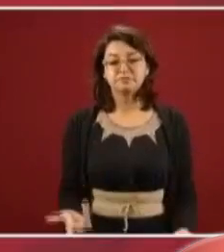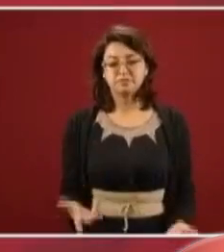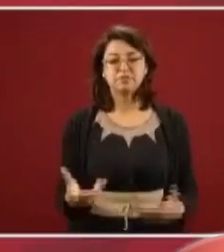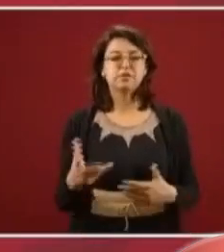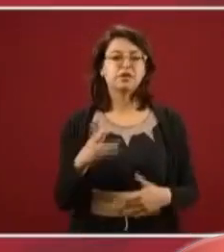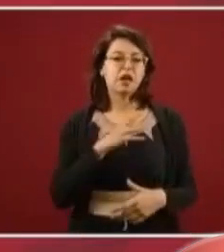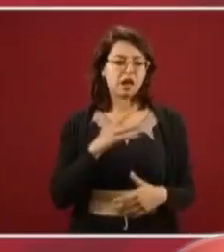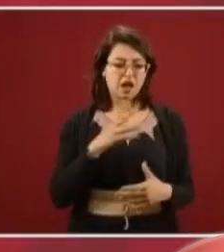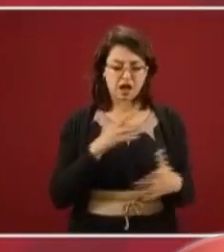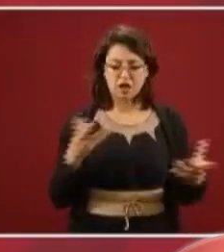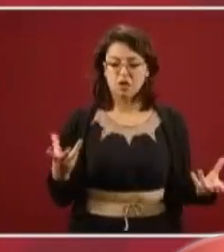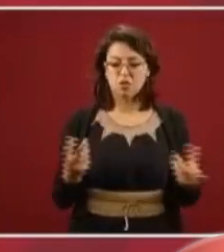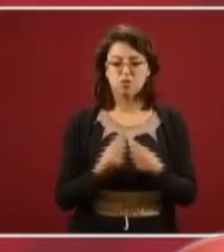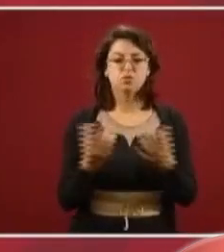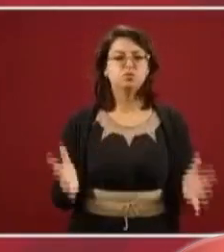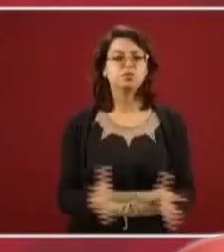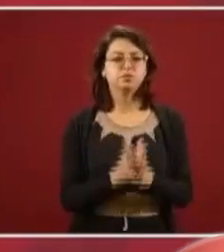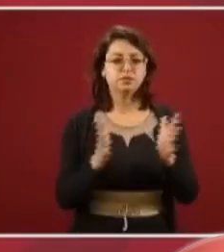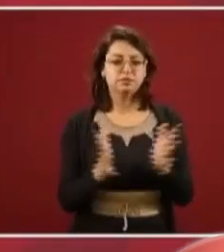empresarios, comerciantes,